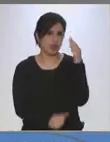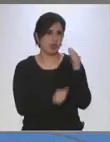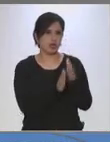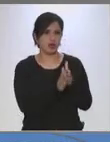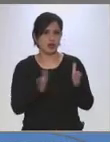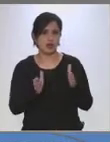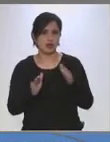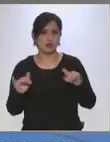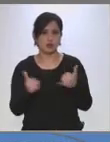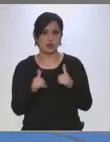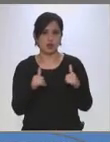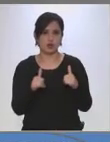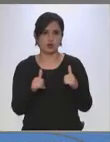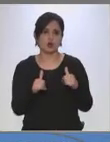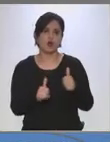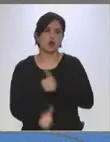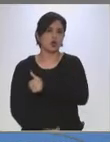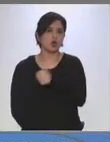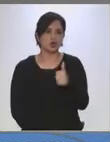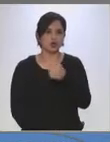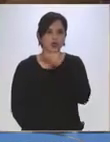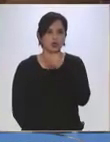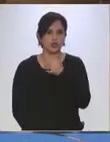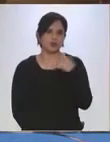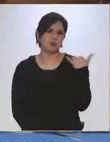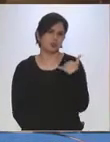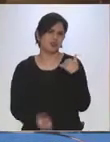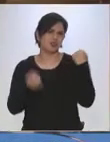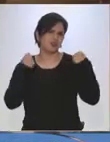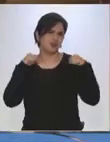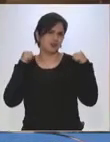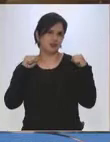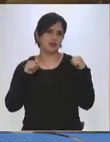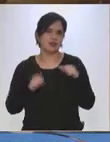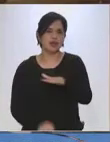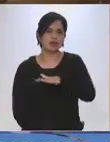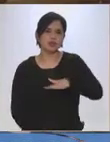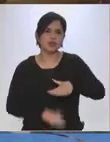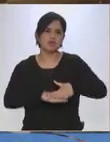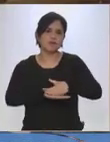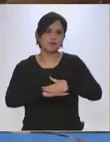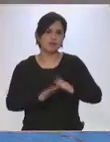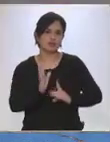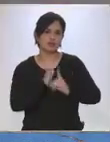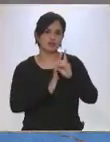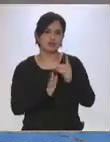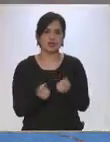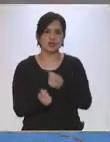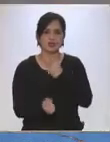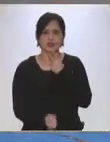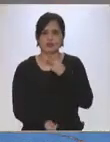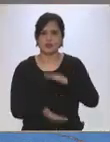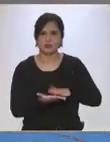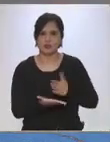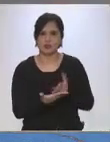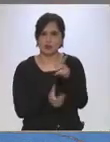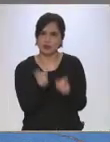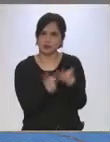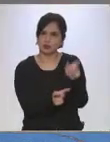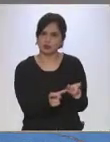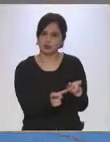paralímpicos todos relevamos el rol del deporte en la sociedad y su influencia en el desarrollo y la calidad de vida y salud de las personas